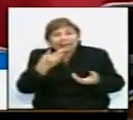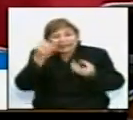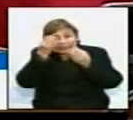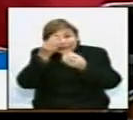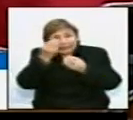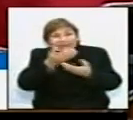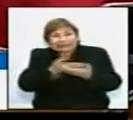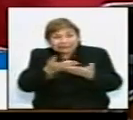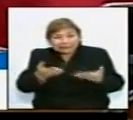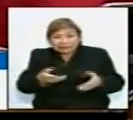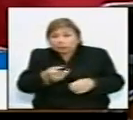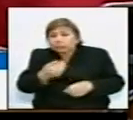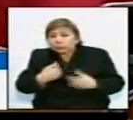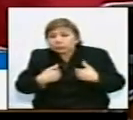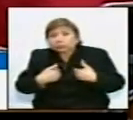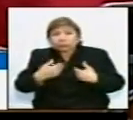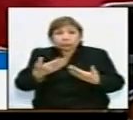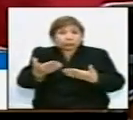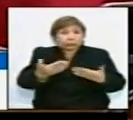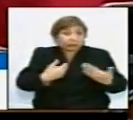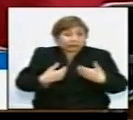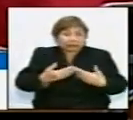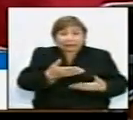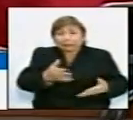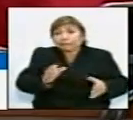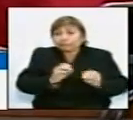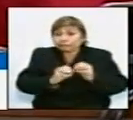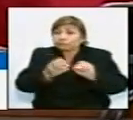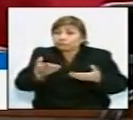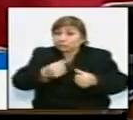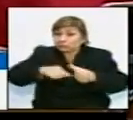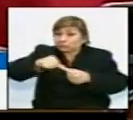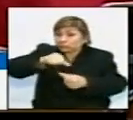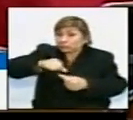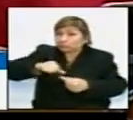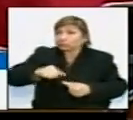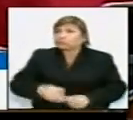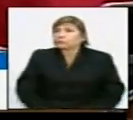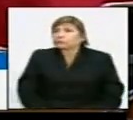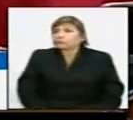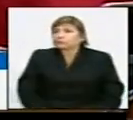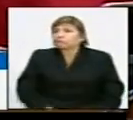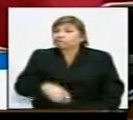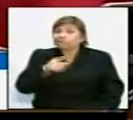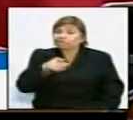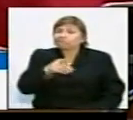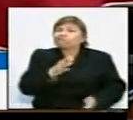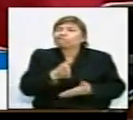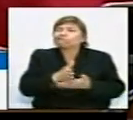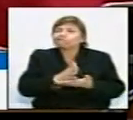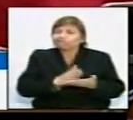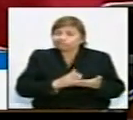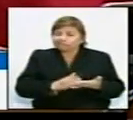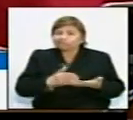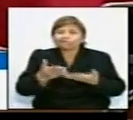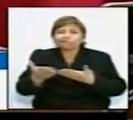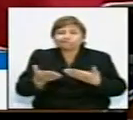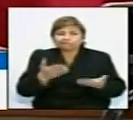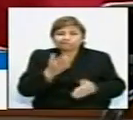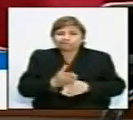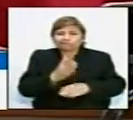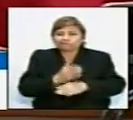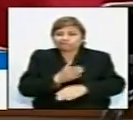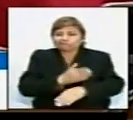las condiciones con las que el productor convive. Y eso es parte de la reforma que estamos